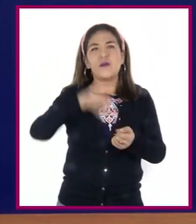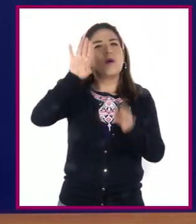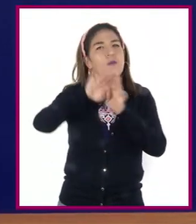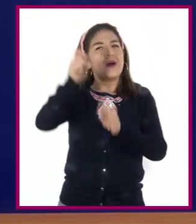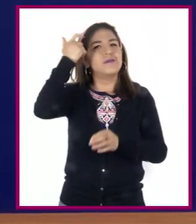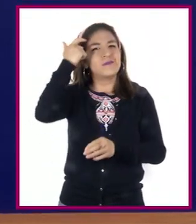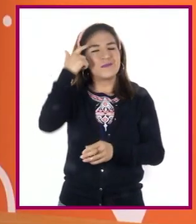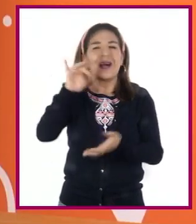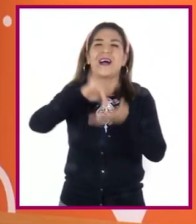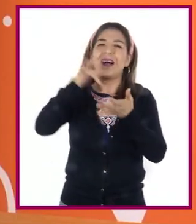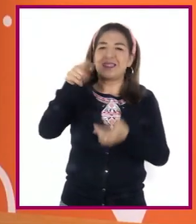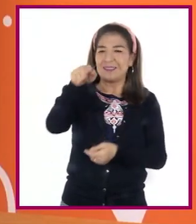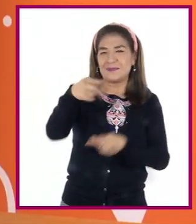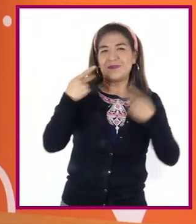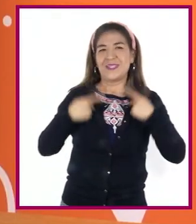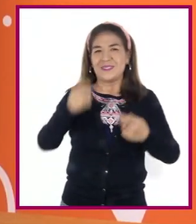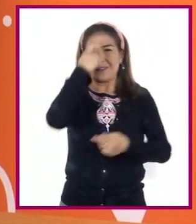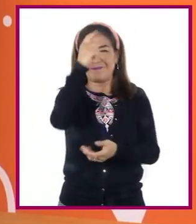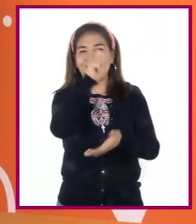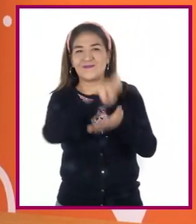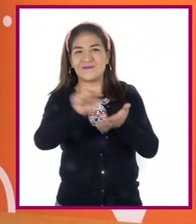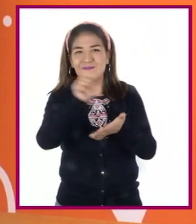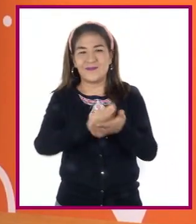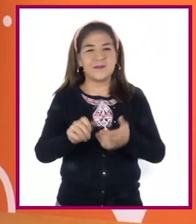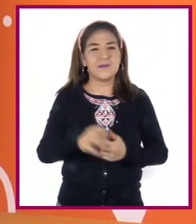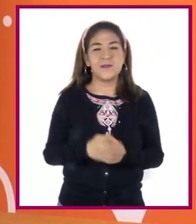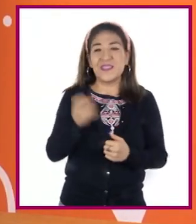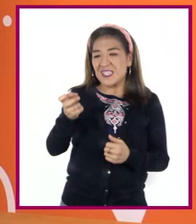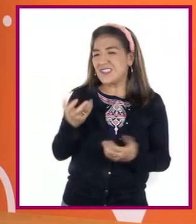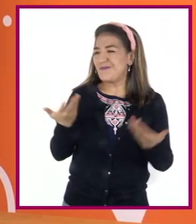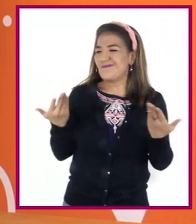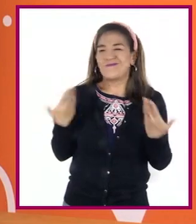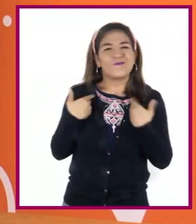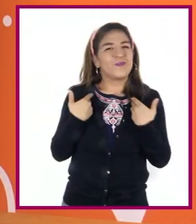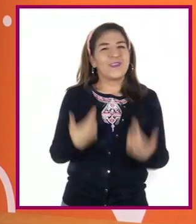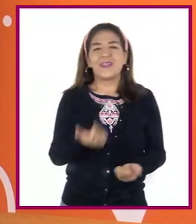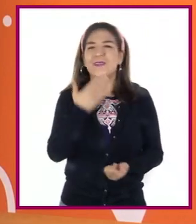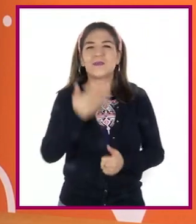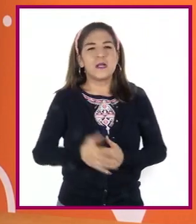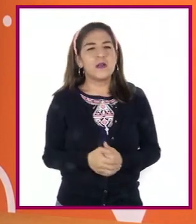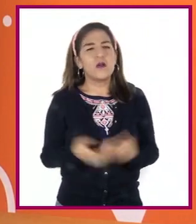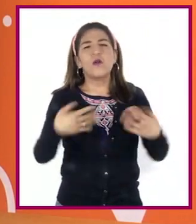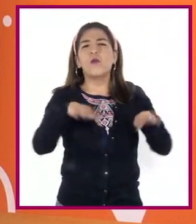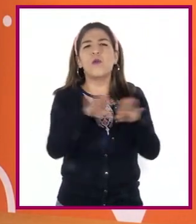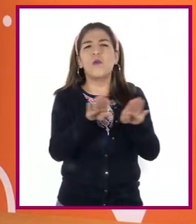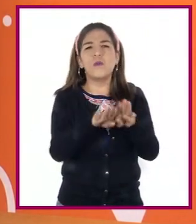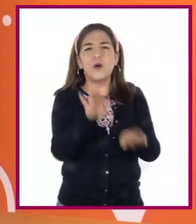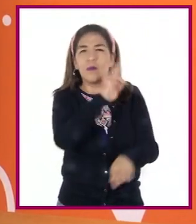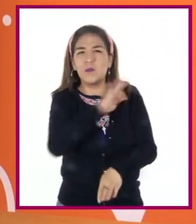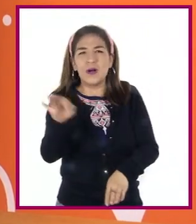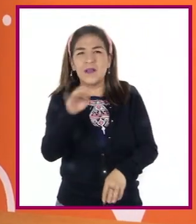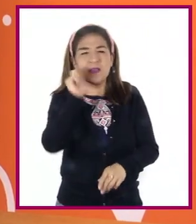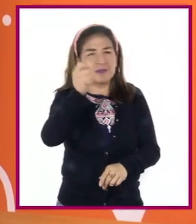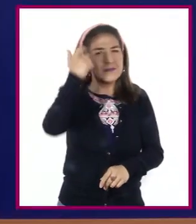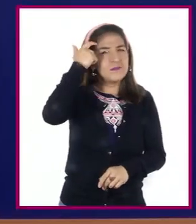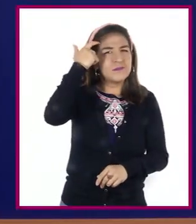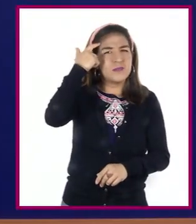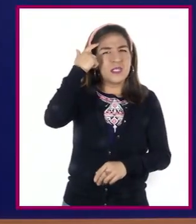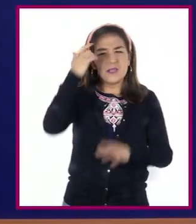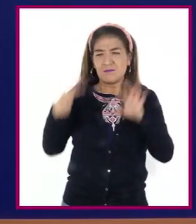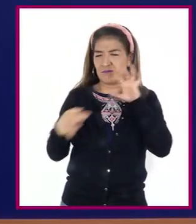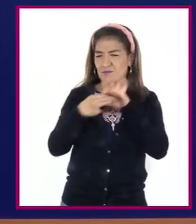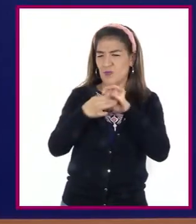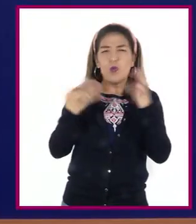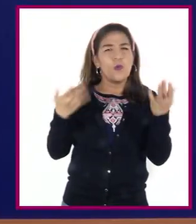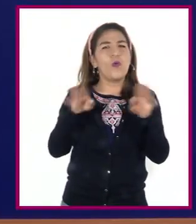que nos da el poeta. Eso no lo entiendo muy bien, profesora. ¿Cómo que lo podemos ver en nuestra mente?